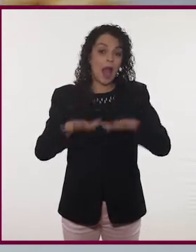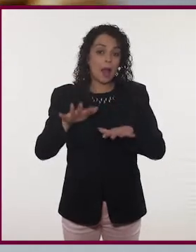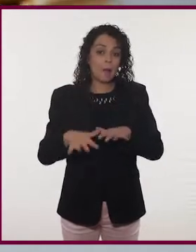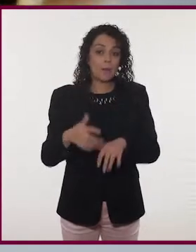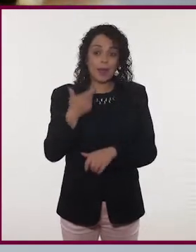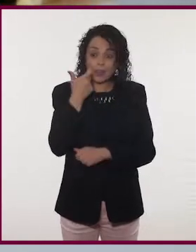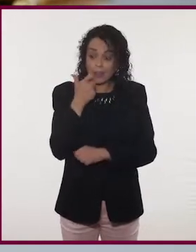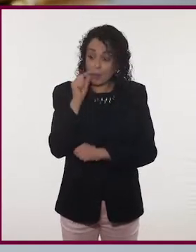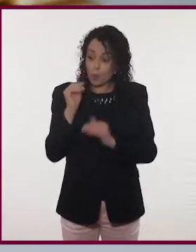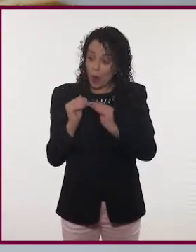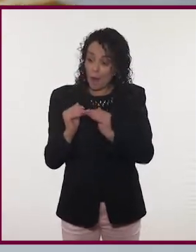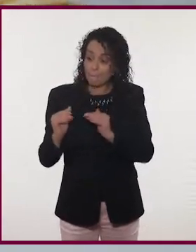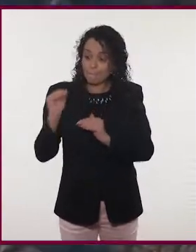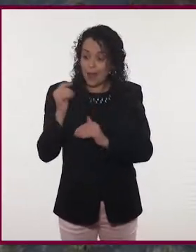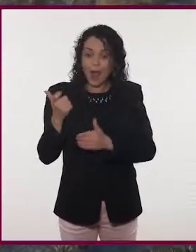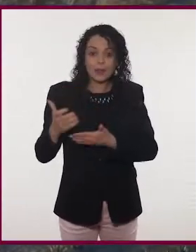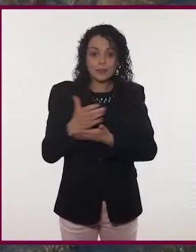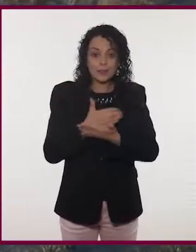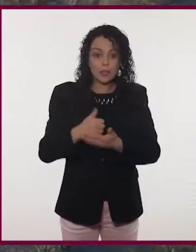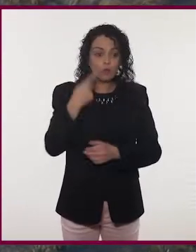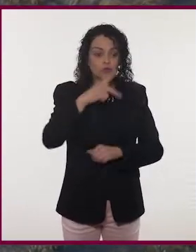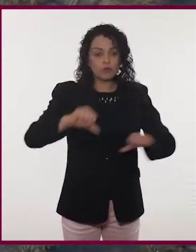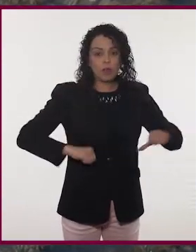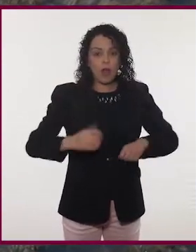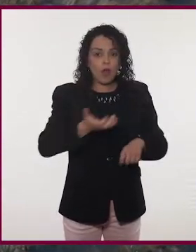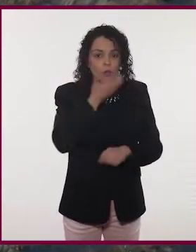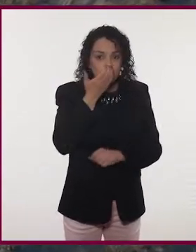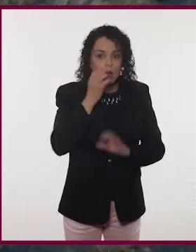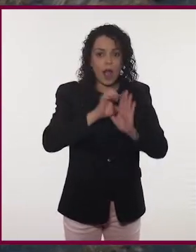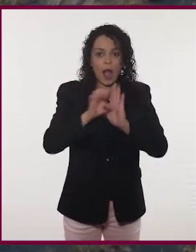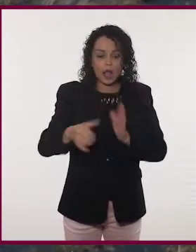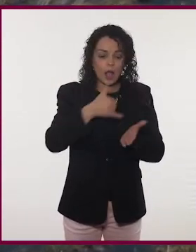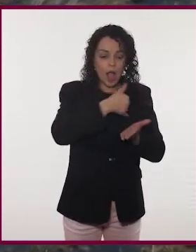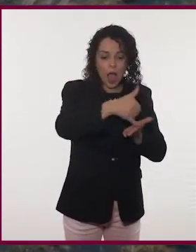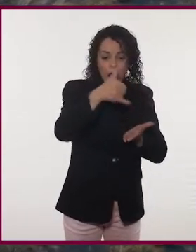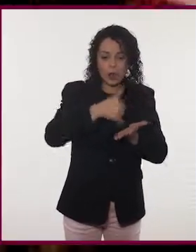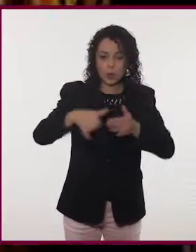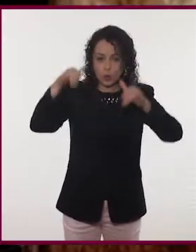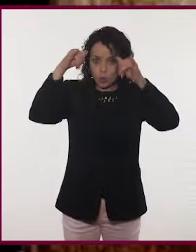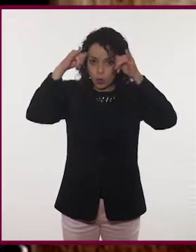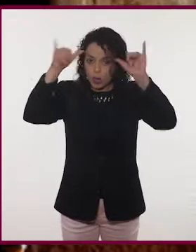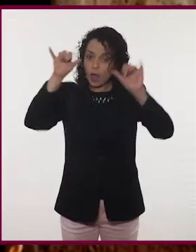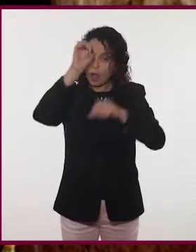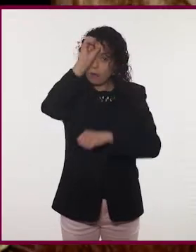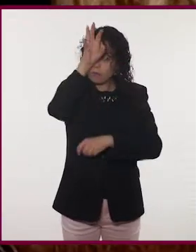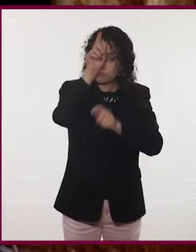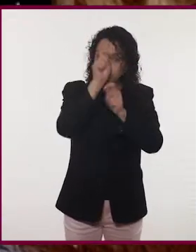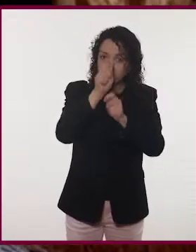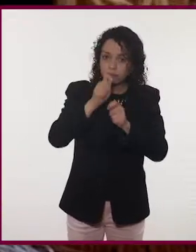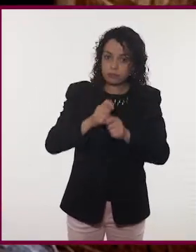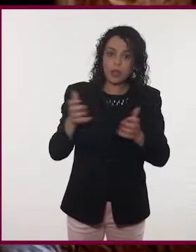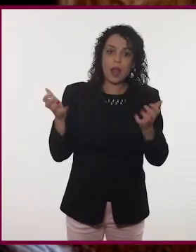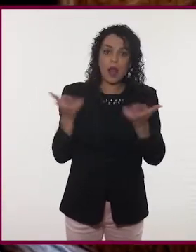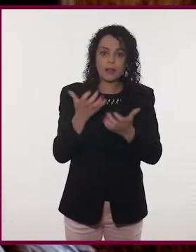sus actividades originales, como puede ser la agricultura, el ganado, la minería, la